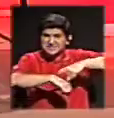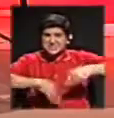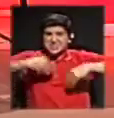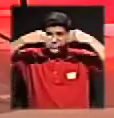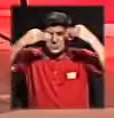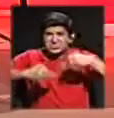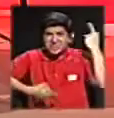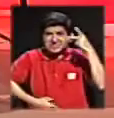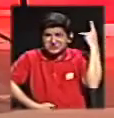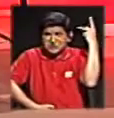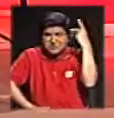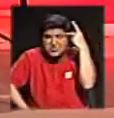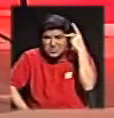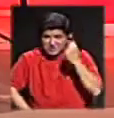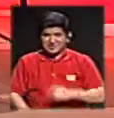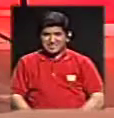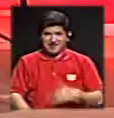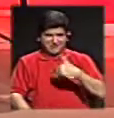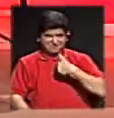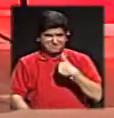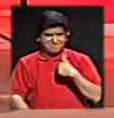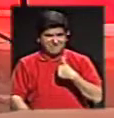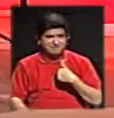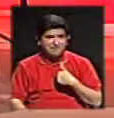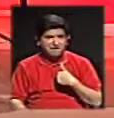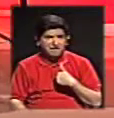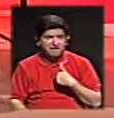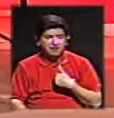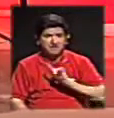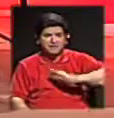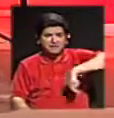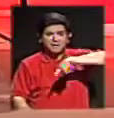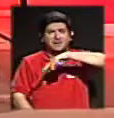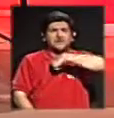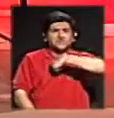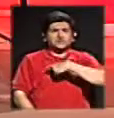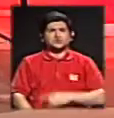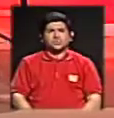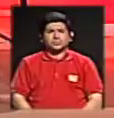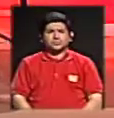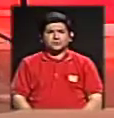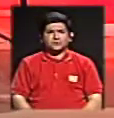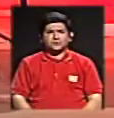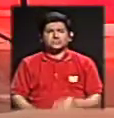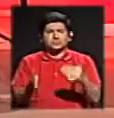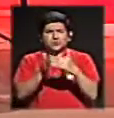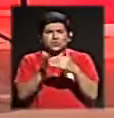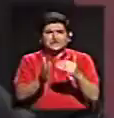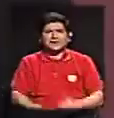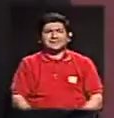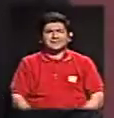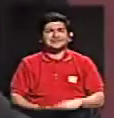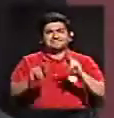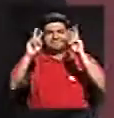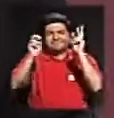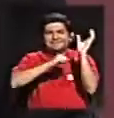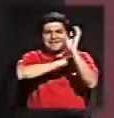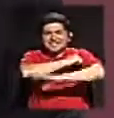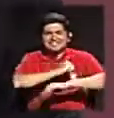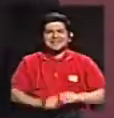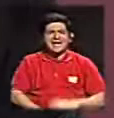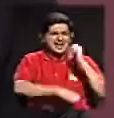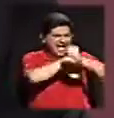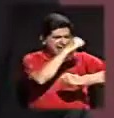decisiones políticas que se están tomando nos estarían volviendo a condenar a varias décadas